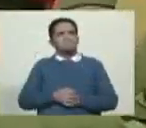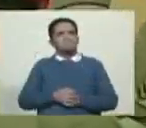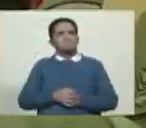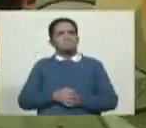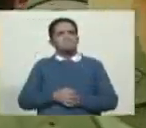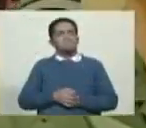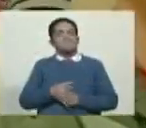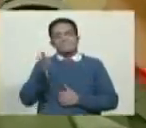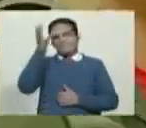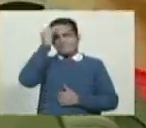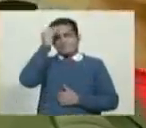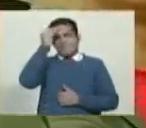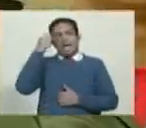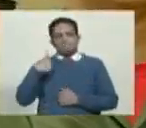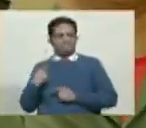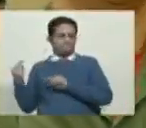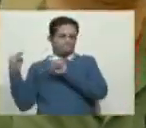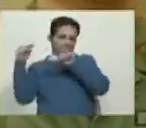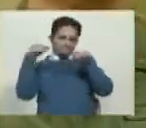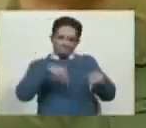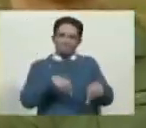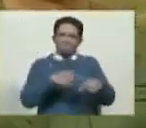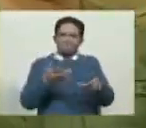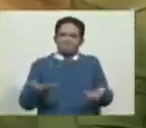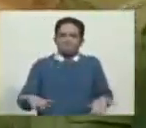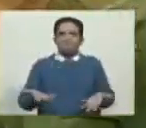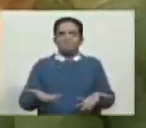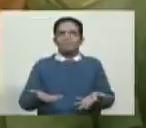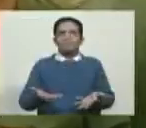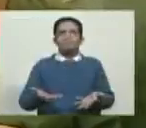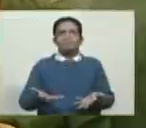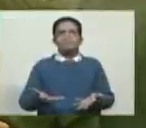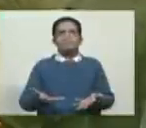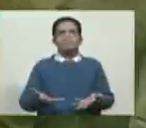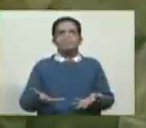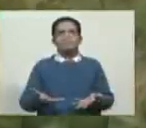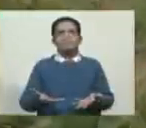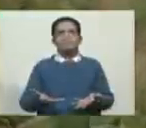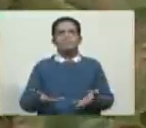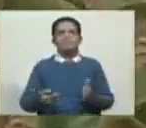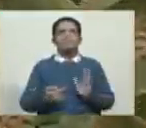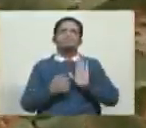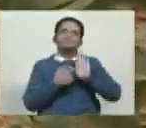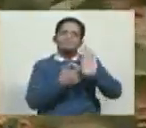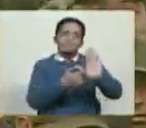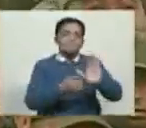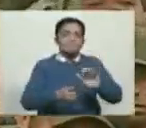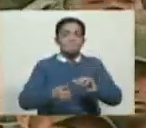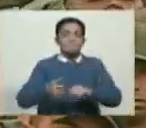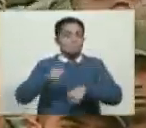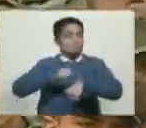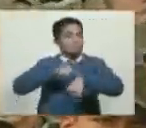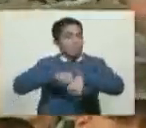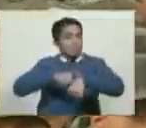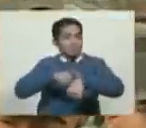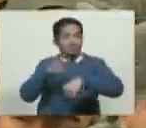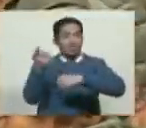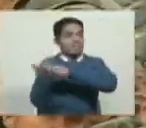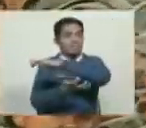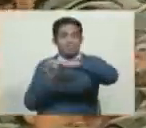estamos presentes en este patio, para en los momentos más difíciles de la patria salir